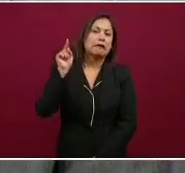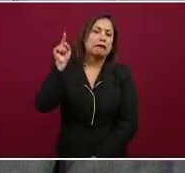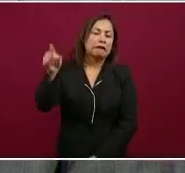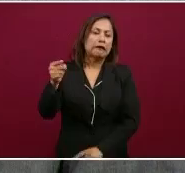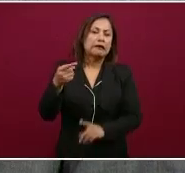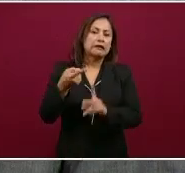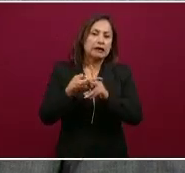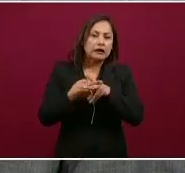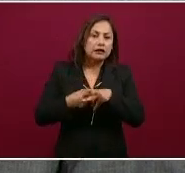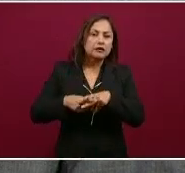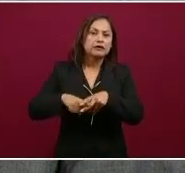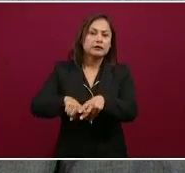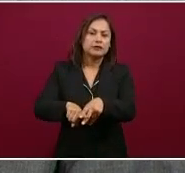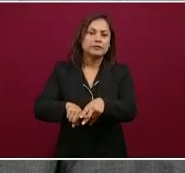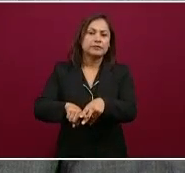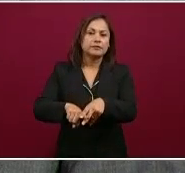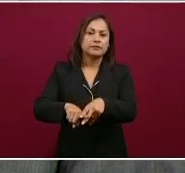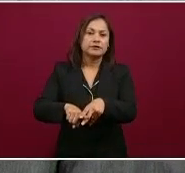la